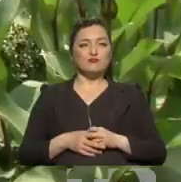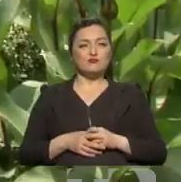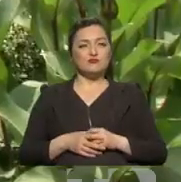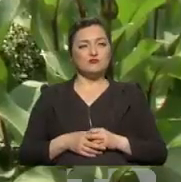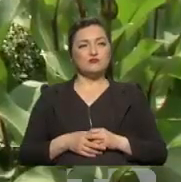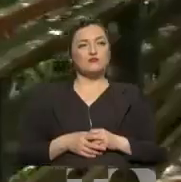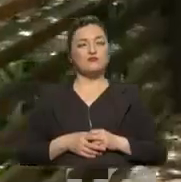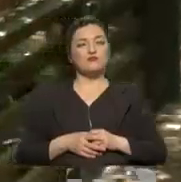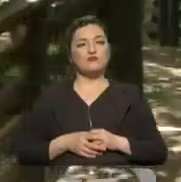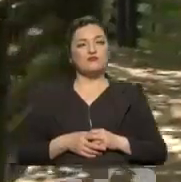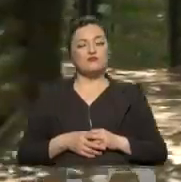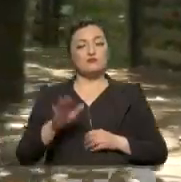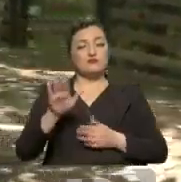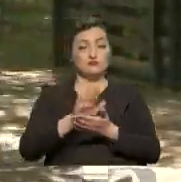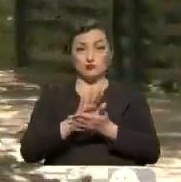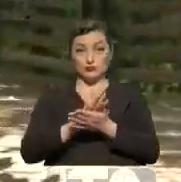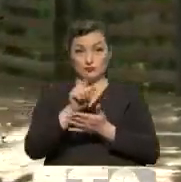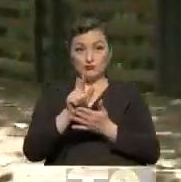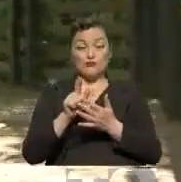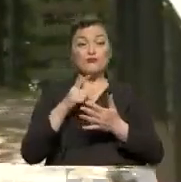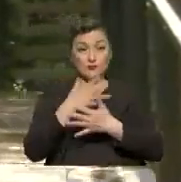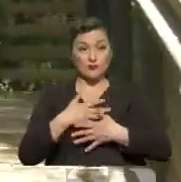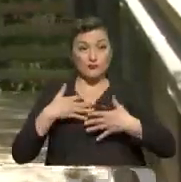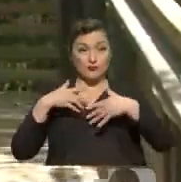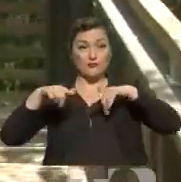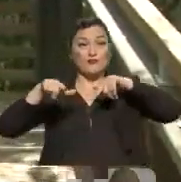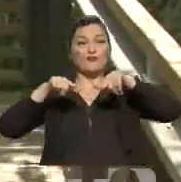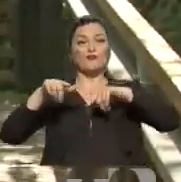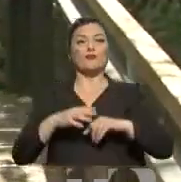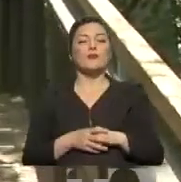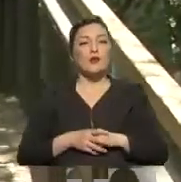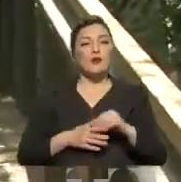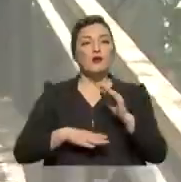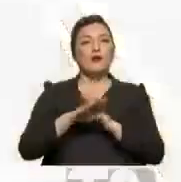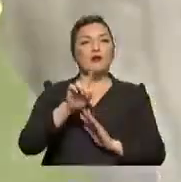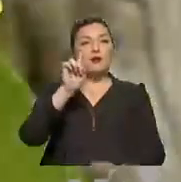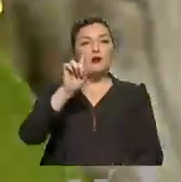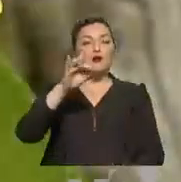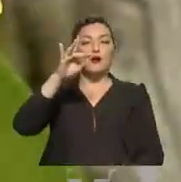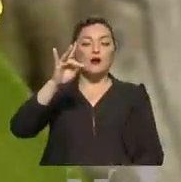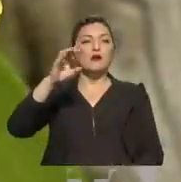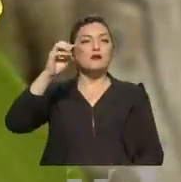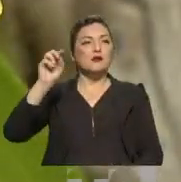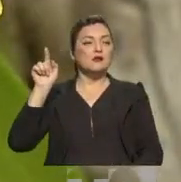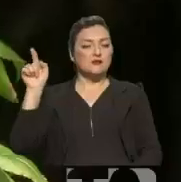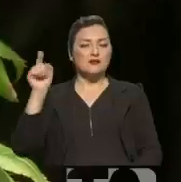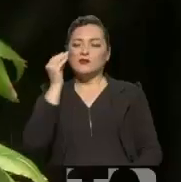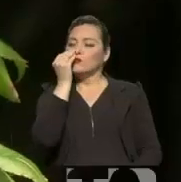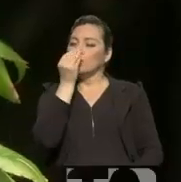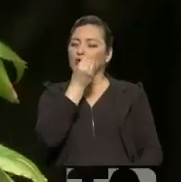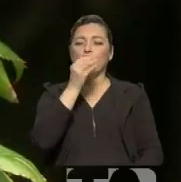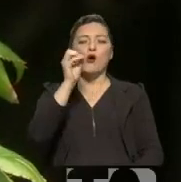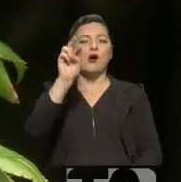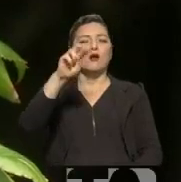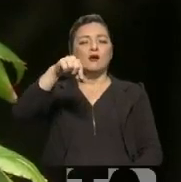Pero no se preocupe, porque usted también puede disfrutar de este lugar, que cuenta con más de 1.800 especies de orquídeas, de